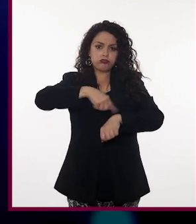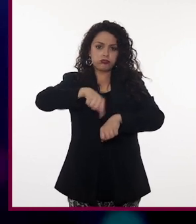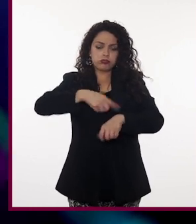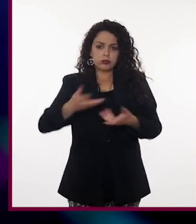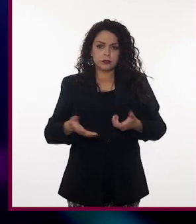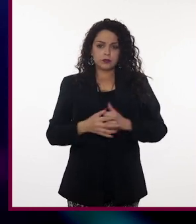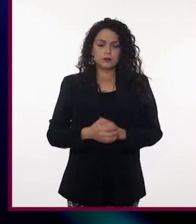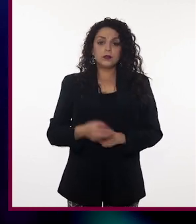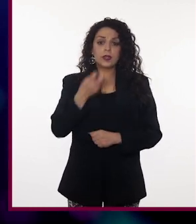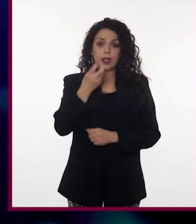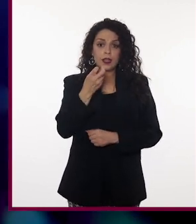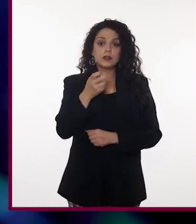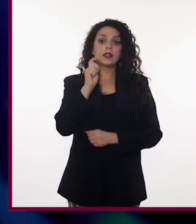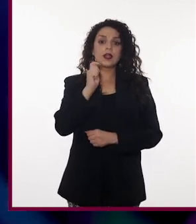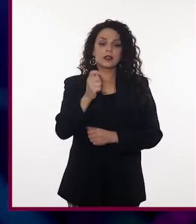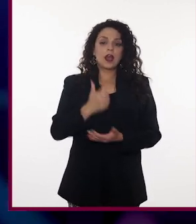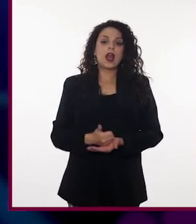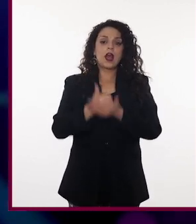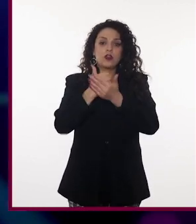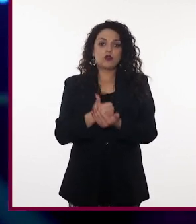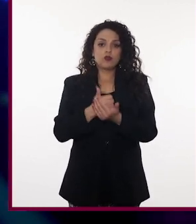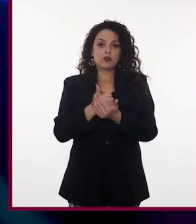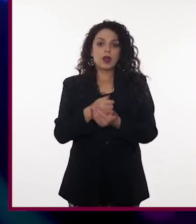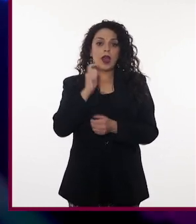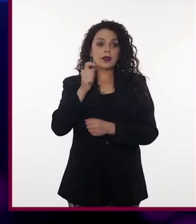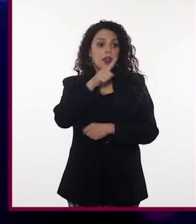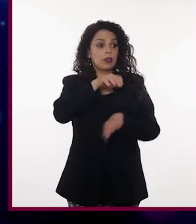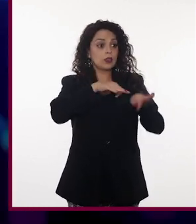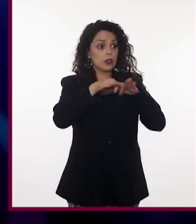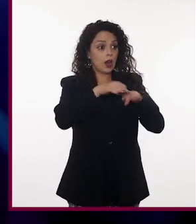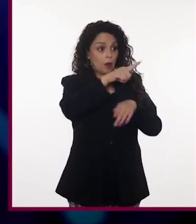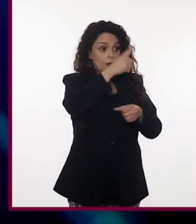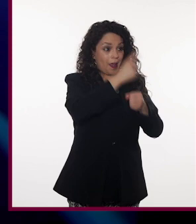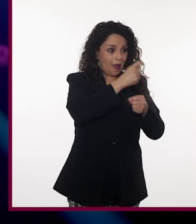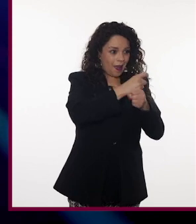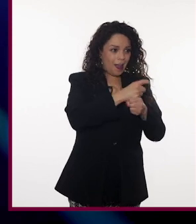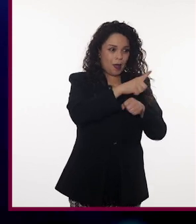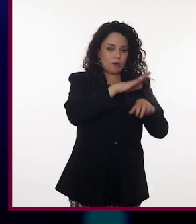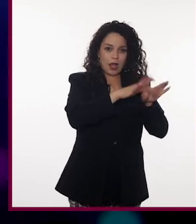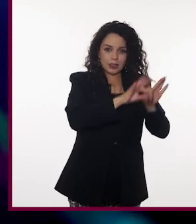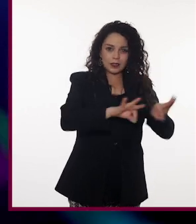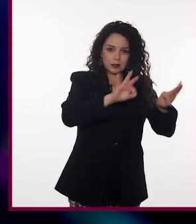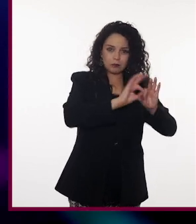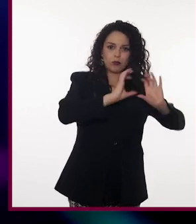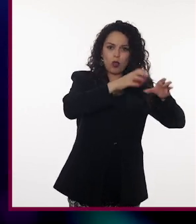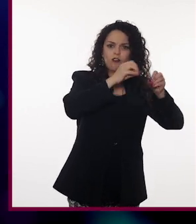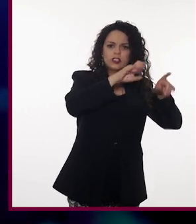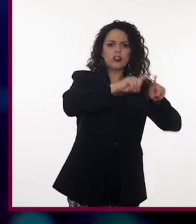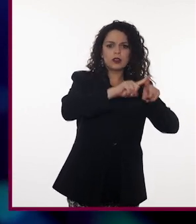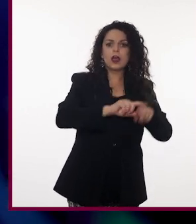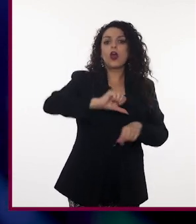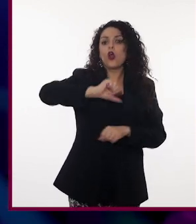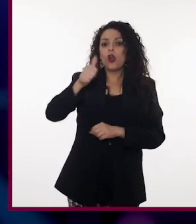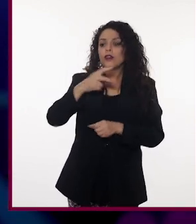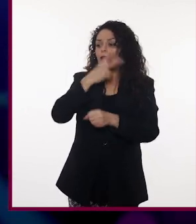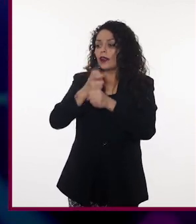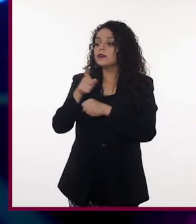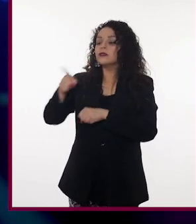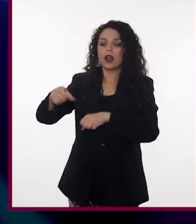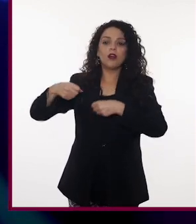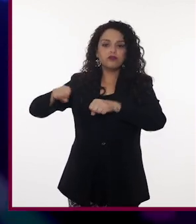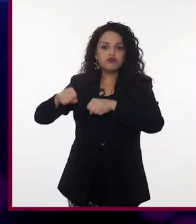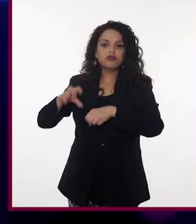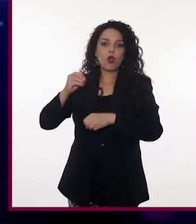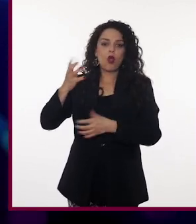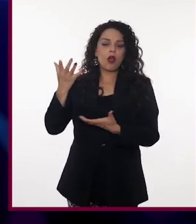para complementar sus ingresos que tengan de un trabajo principal, pero la realidad es un tanto distinta.